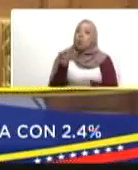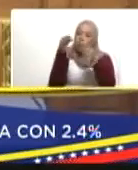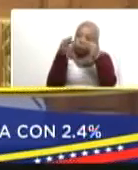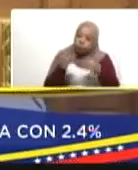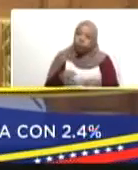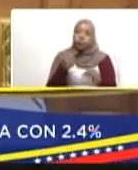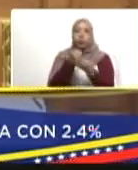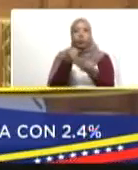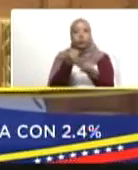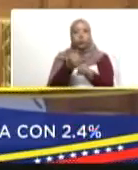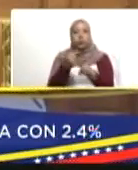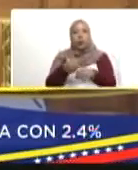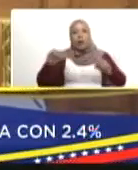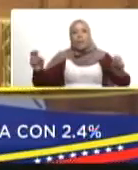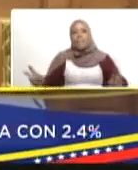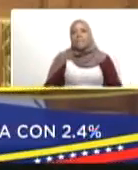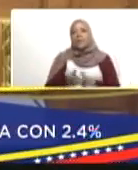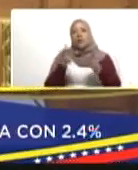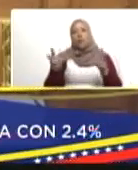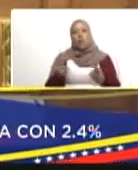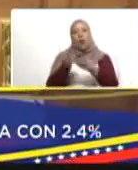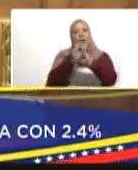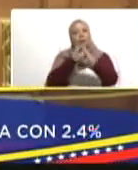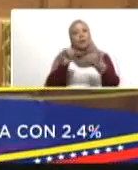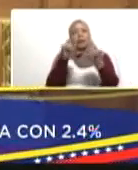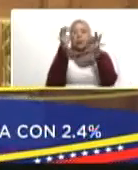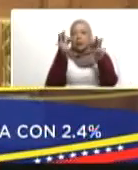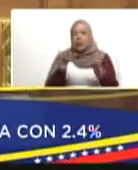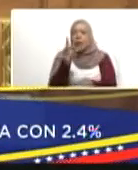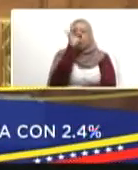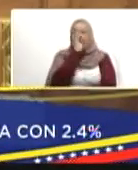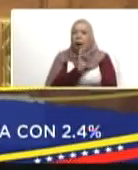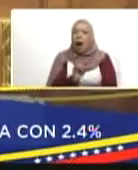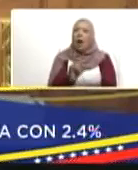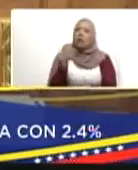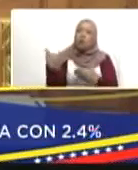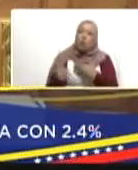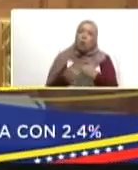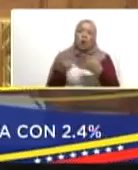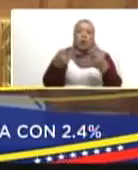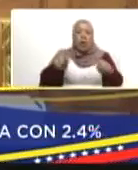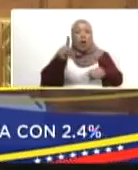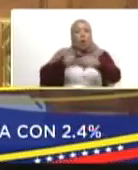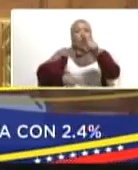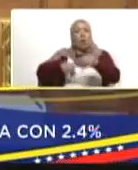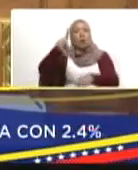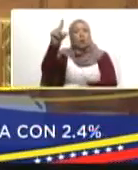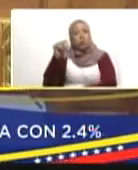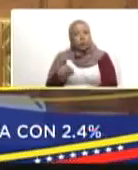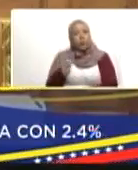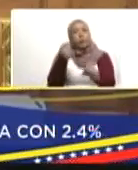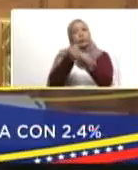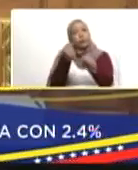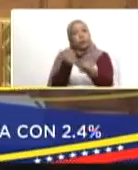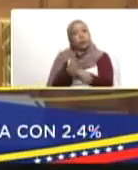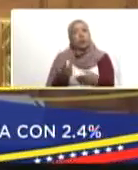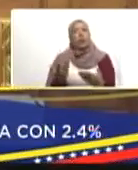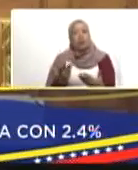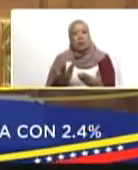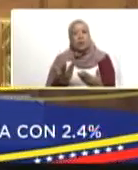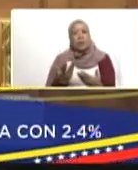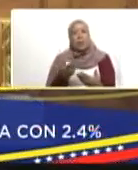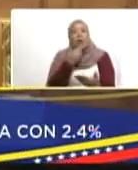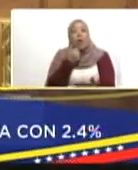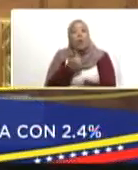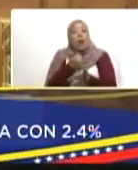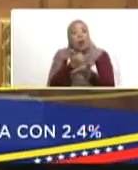consolidará su Victoria definitiva este año contra la inflación retornando con el